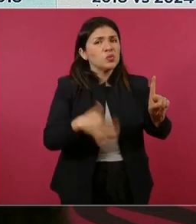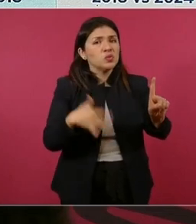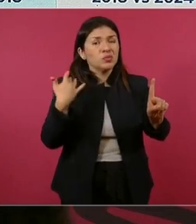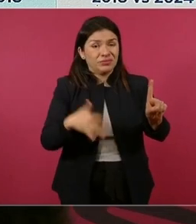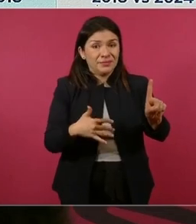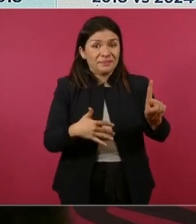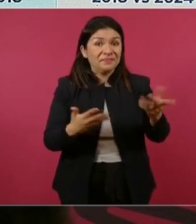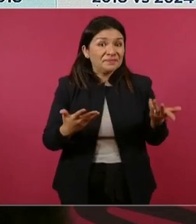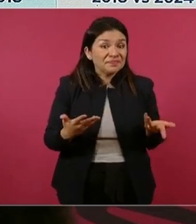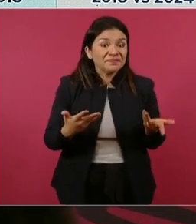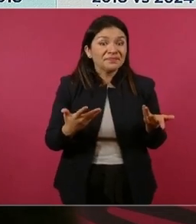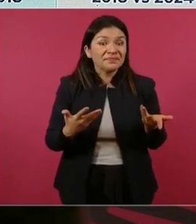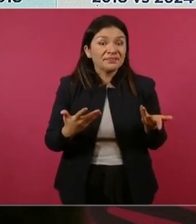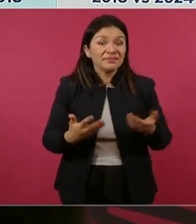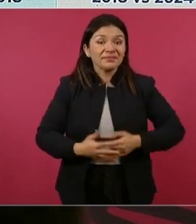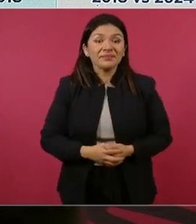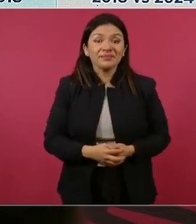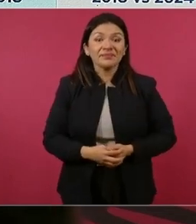Porque ahora